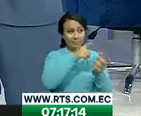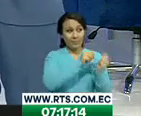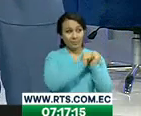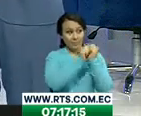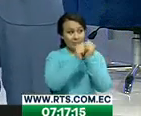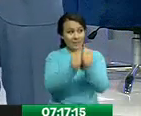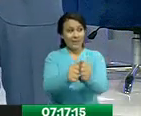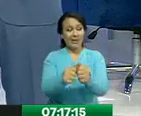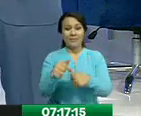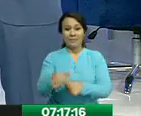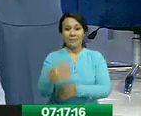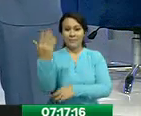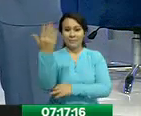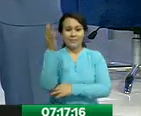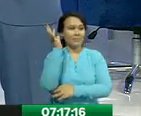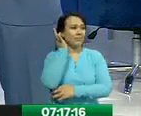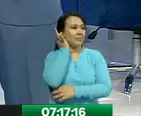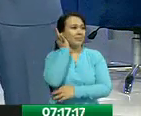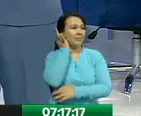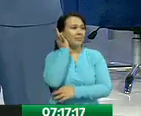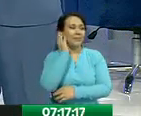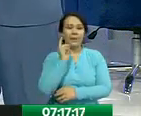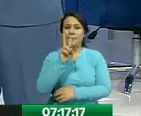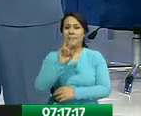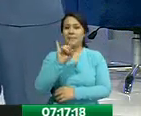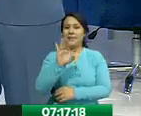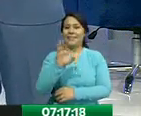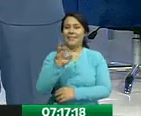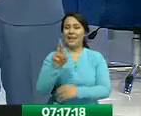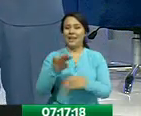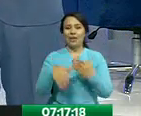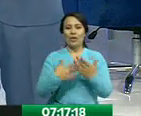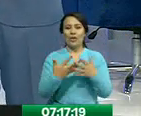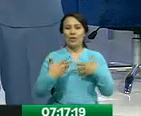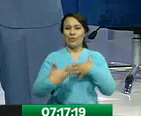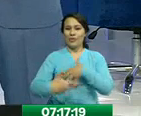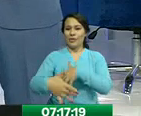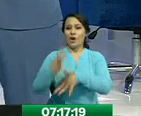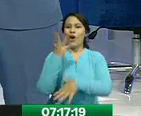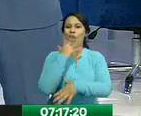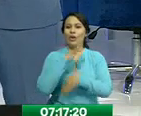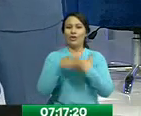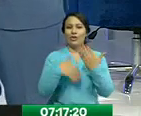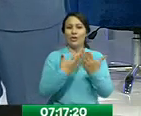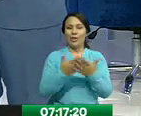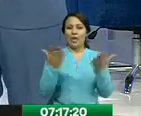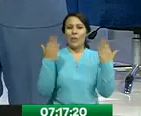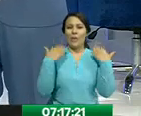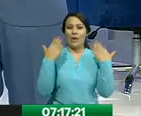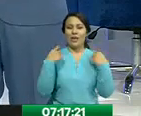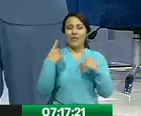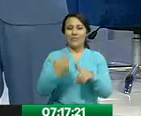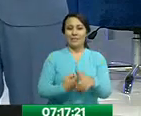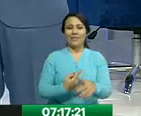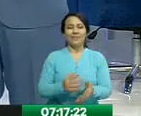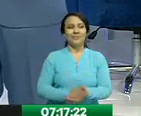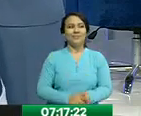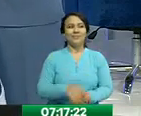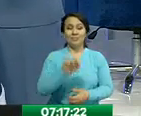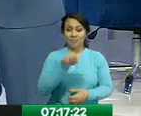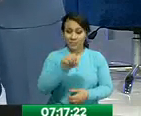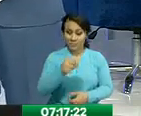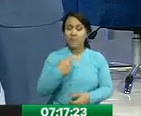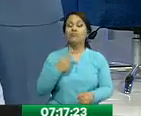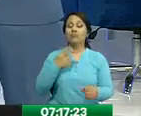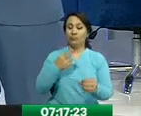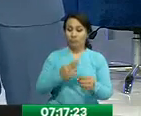Acompañando a nuestra alcaldesa, la doctora Viteri, en todos esos desfiles y en todas esas actividades por las fiestas julianas. Vamos a estar ahí